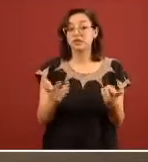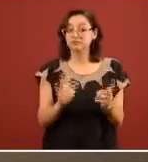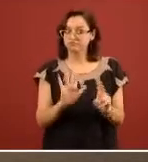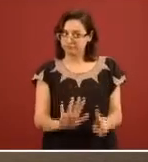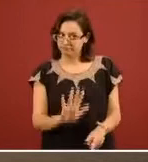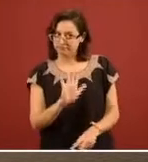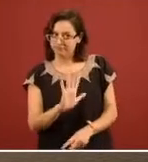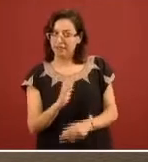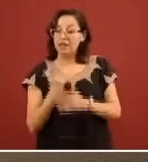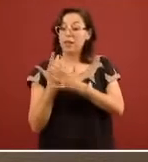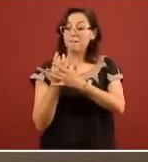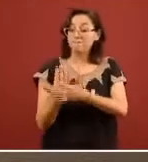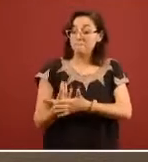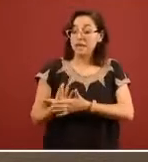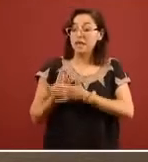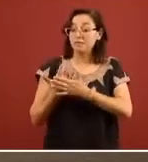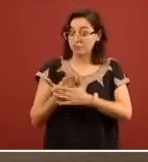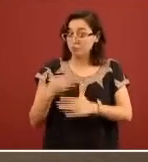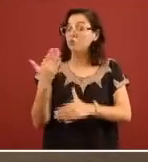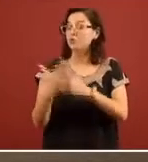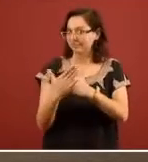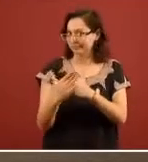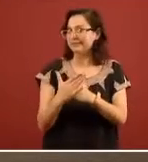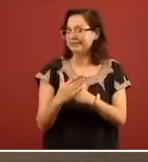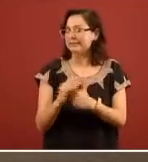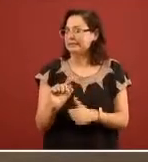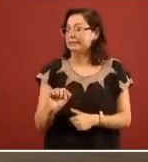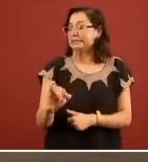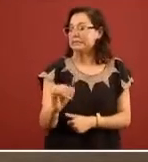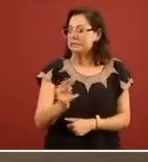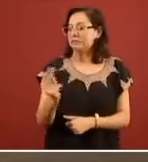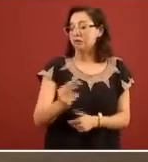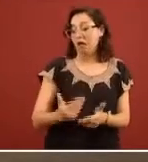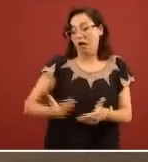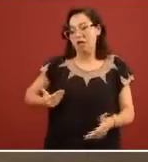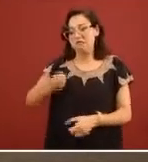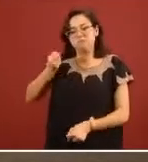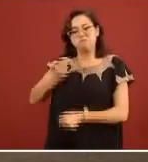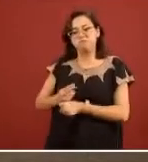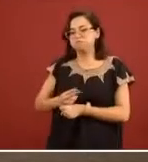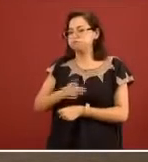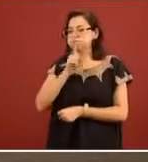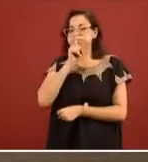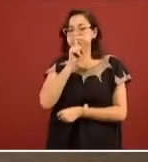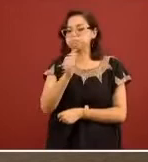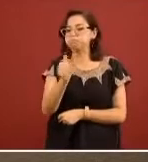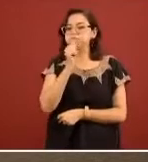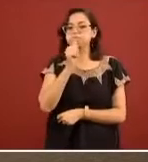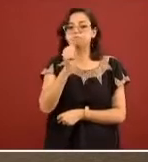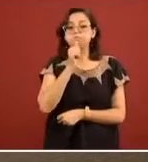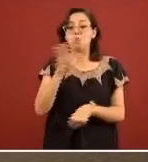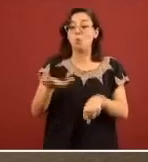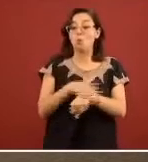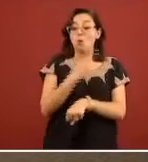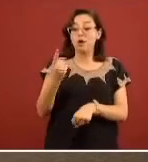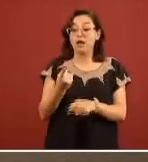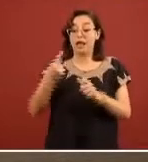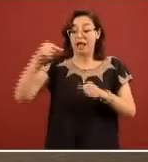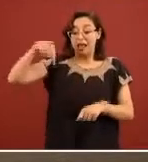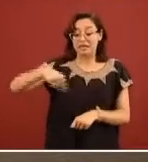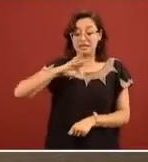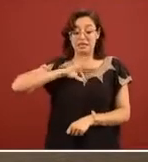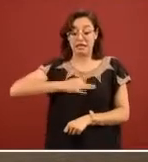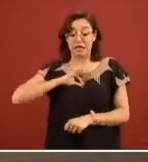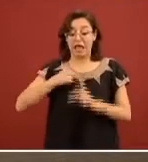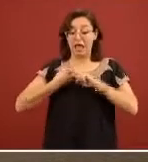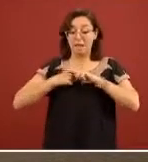medidas que en su momento México tomará, pero no en ese momento, porque México entró a la epidemia un mes después